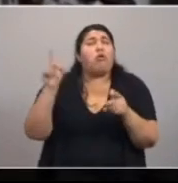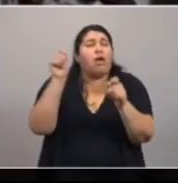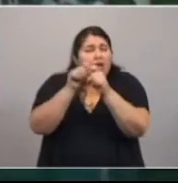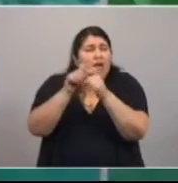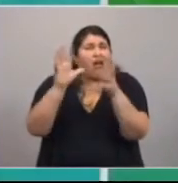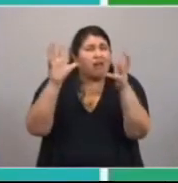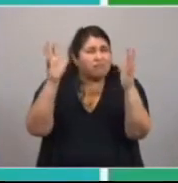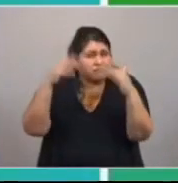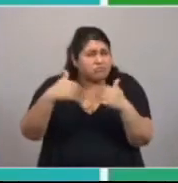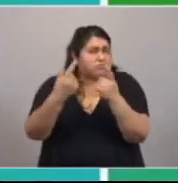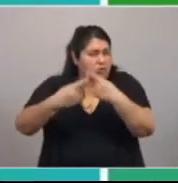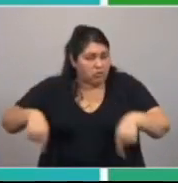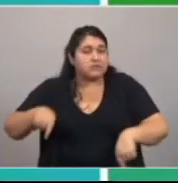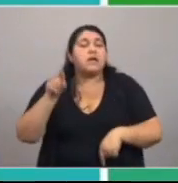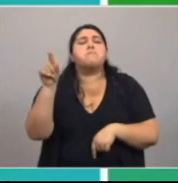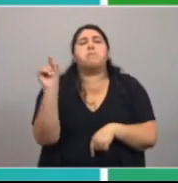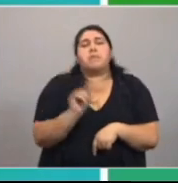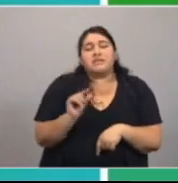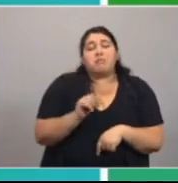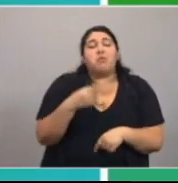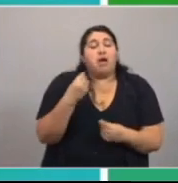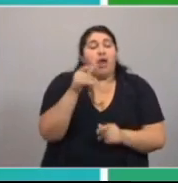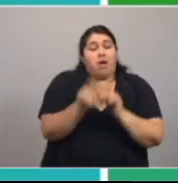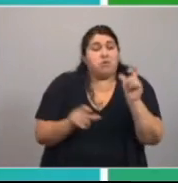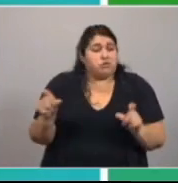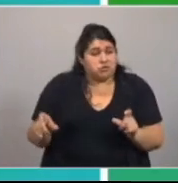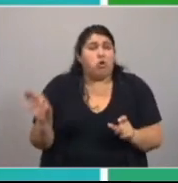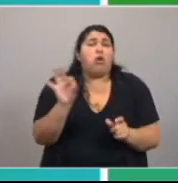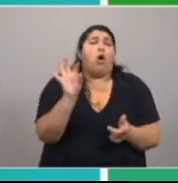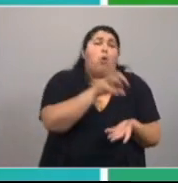personas humanas o para empresas. Axel tuvo la oportunidad de visitar